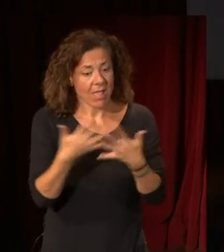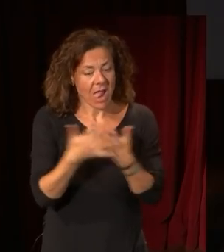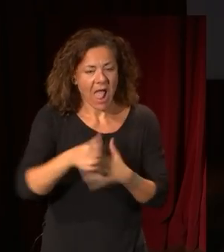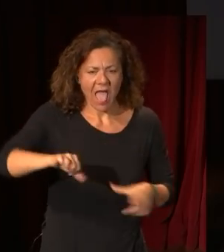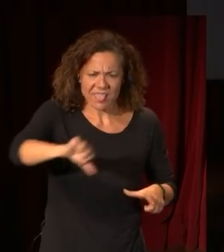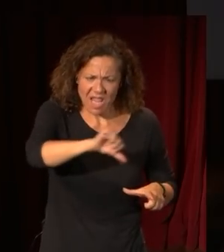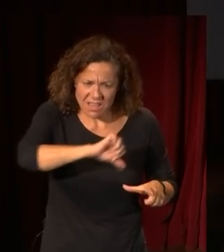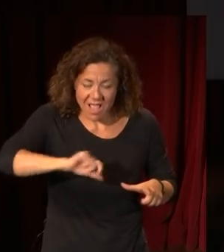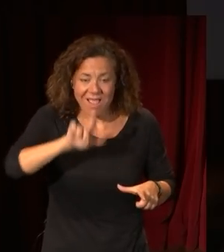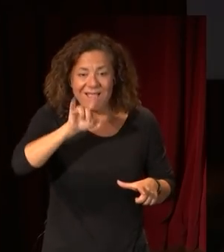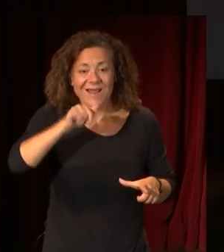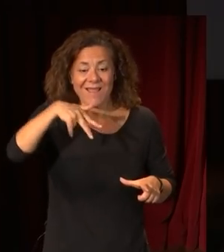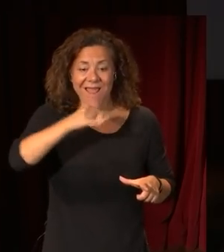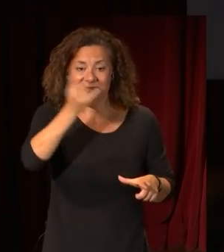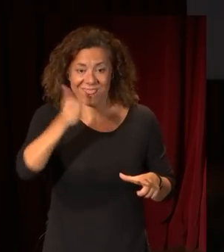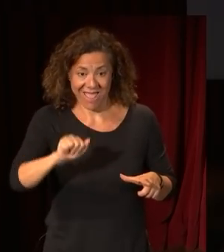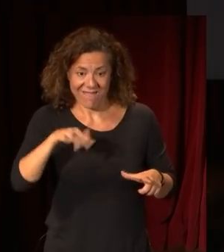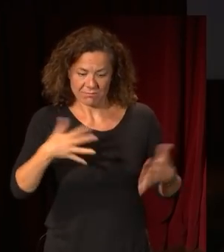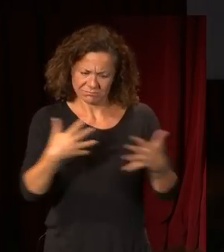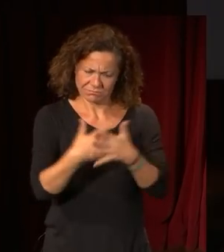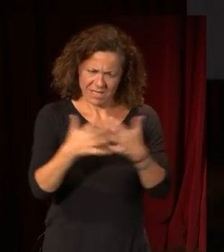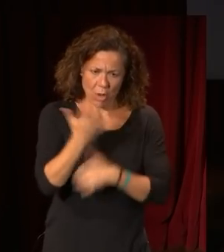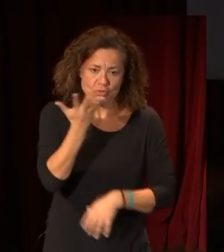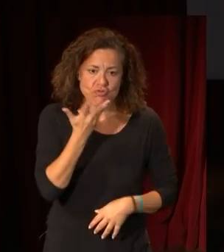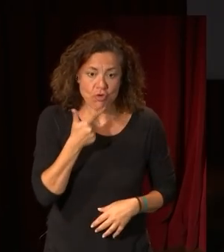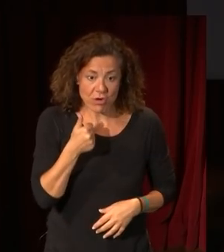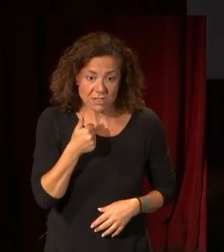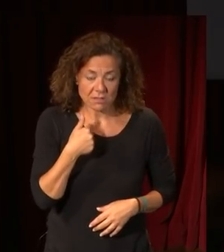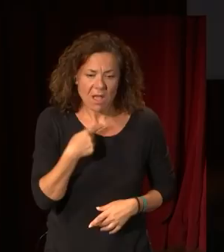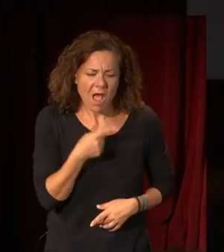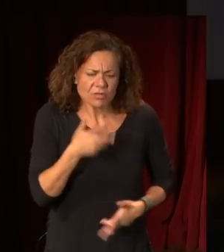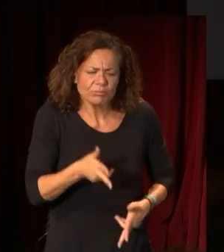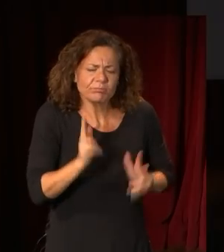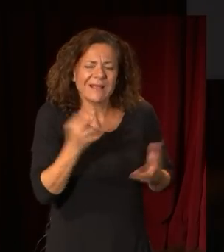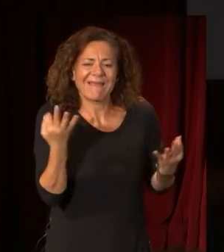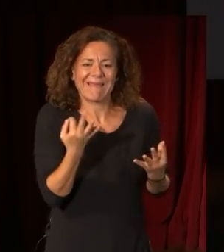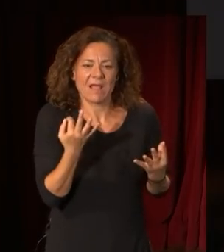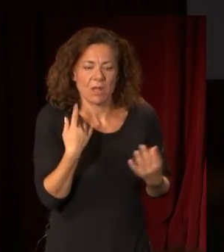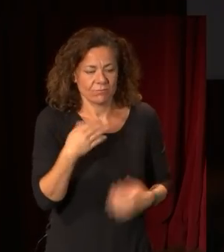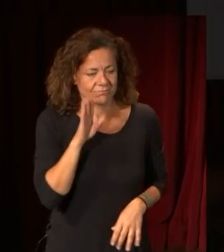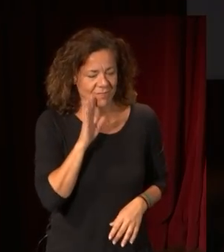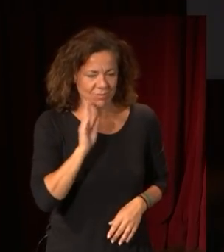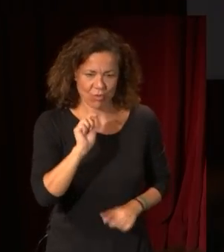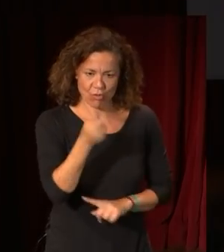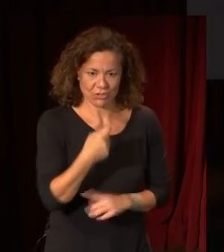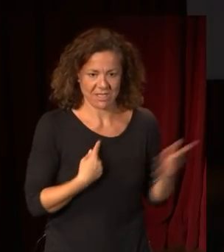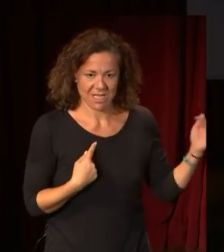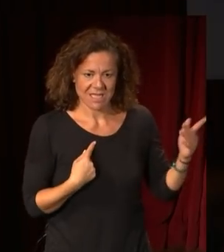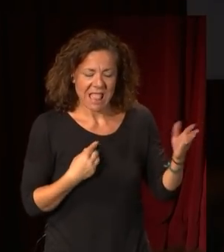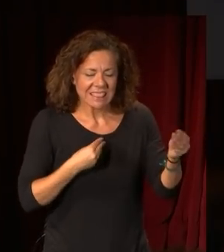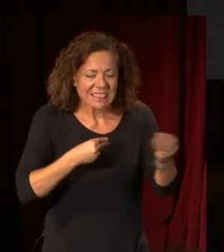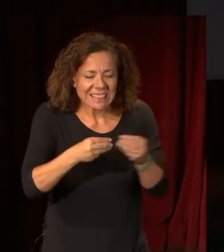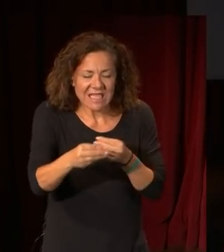linaza esta mezcla de los pigmentos con aceite de linaza y que permitía lo que consigue bermejo aquí estas texturas